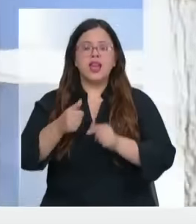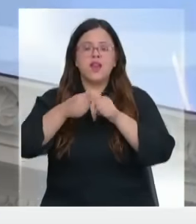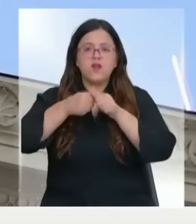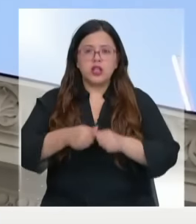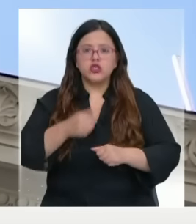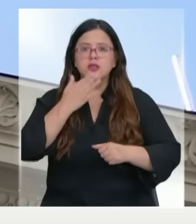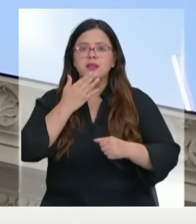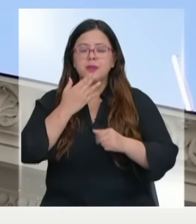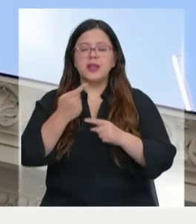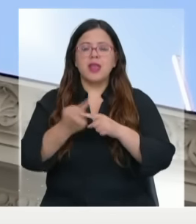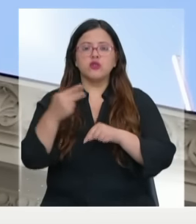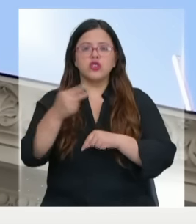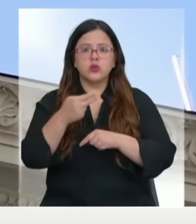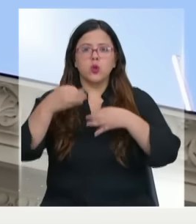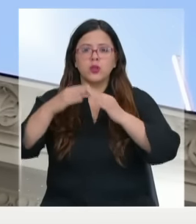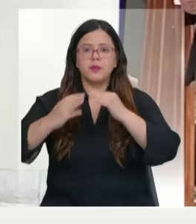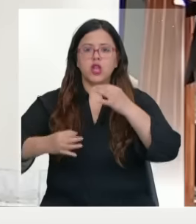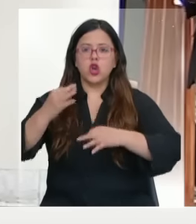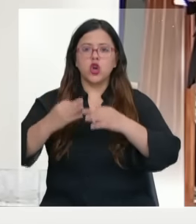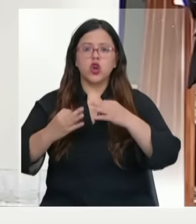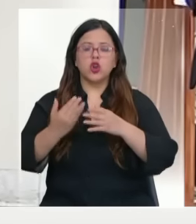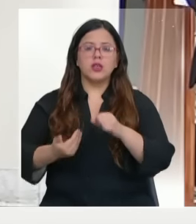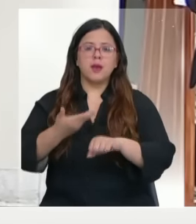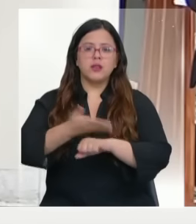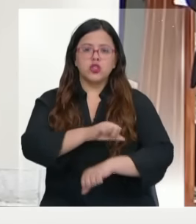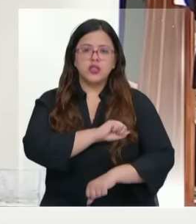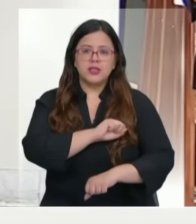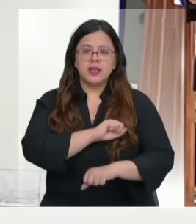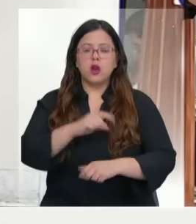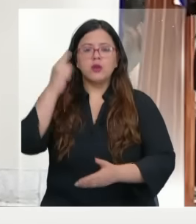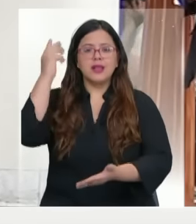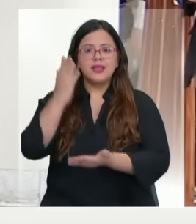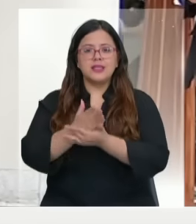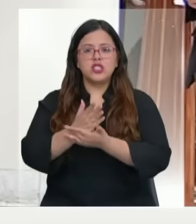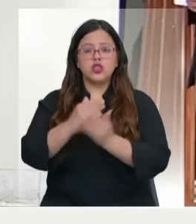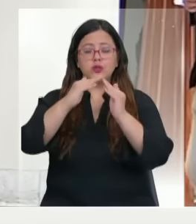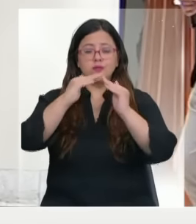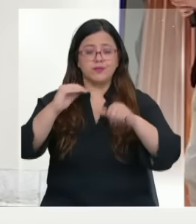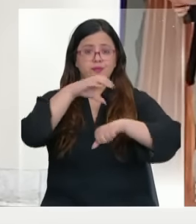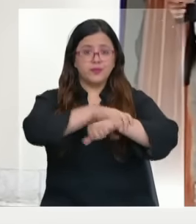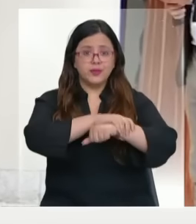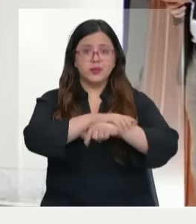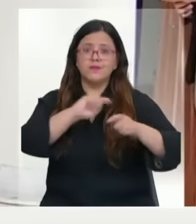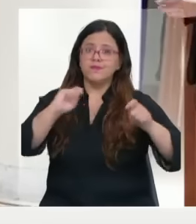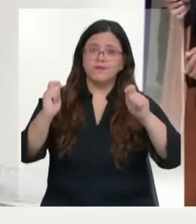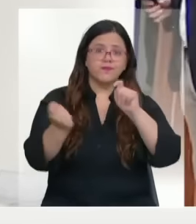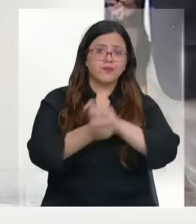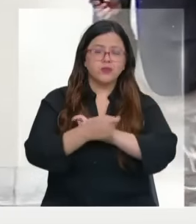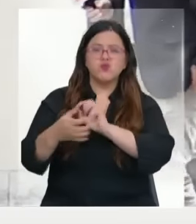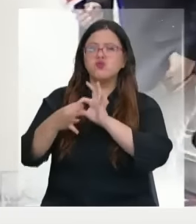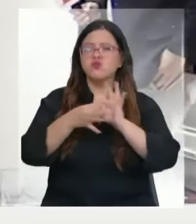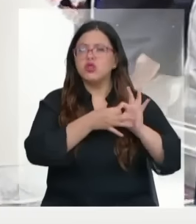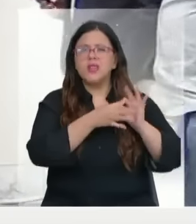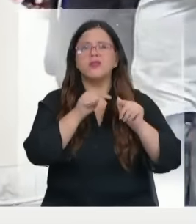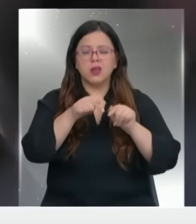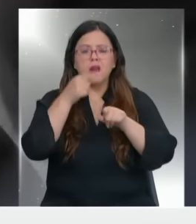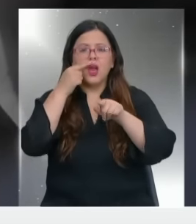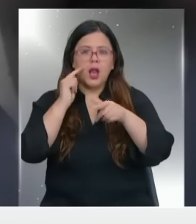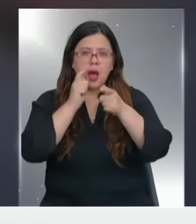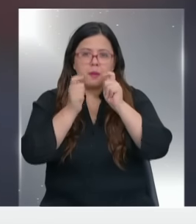sexuales luego que la Corte de Apelaciones de Santiago revocara su arresto domiciliario tras considerarlo un peligro para